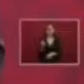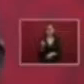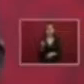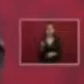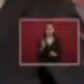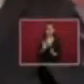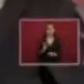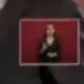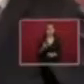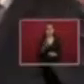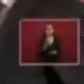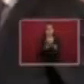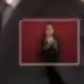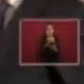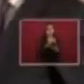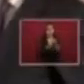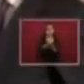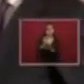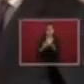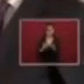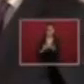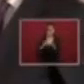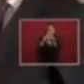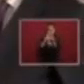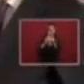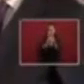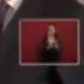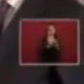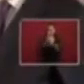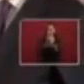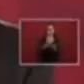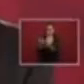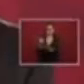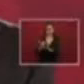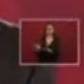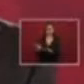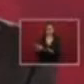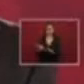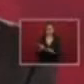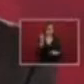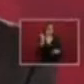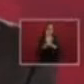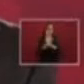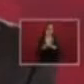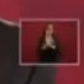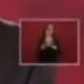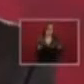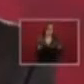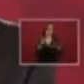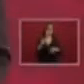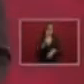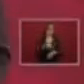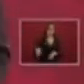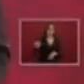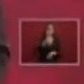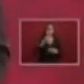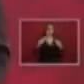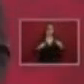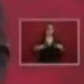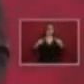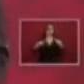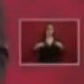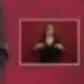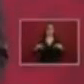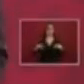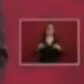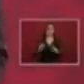se percibe así. Sí, el tema del aeropuerto es un asunto de infraestructura estratégica para el centro del país. Pero pues, grandes números,